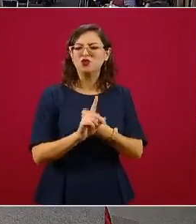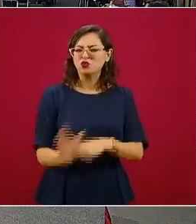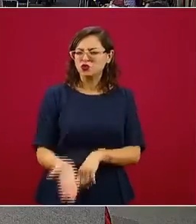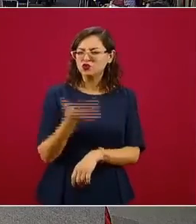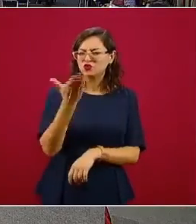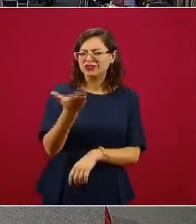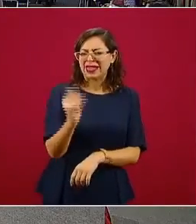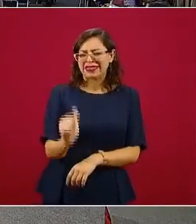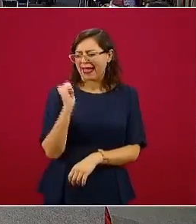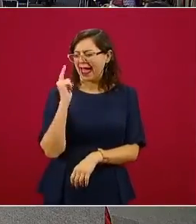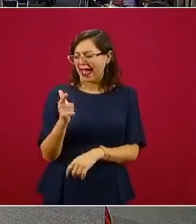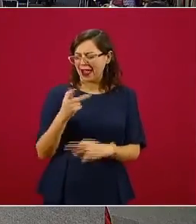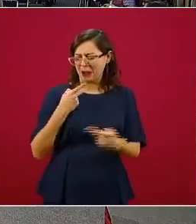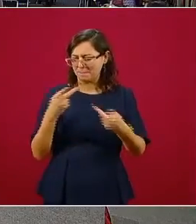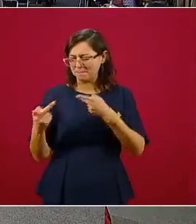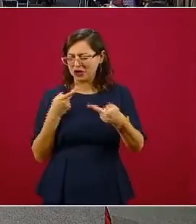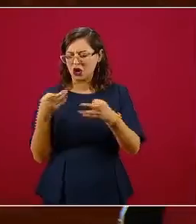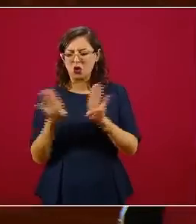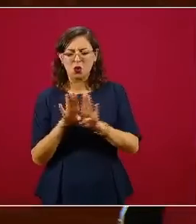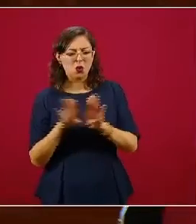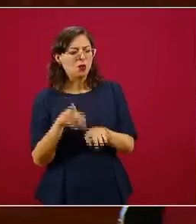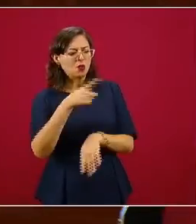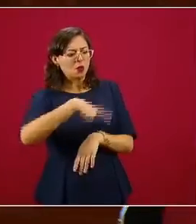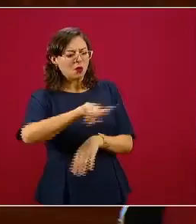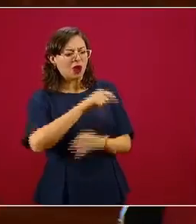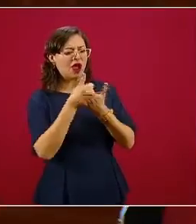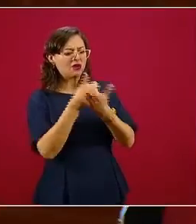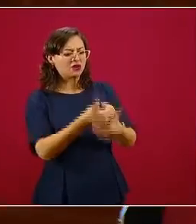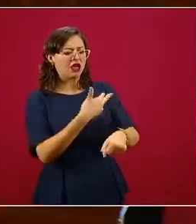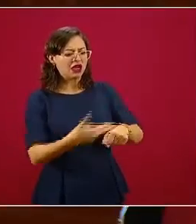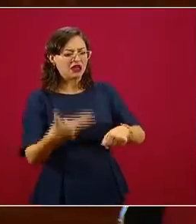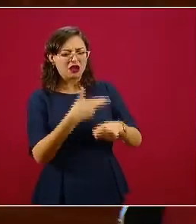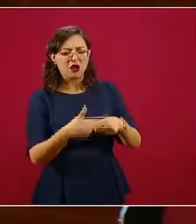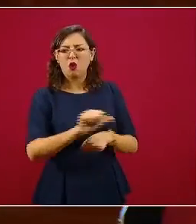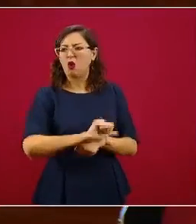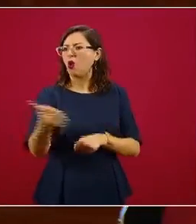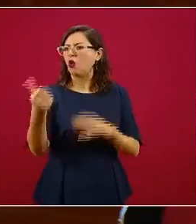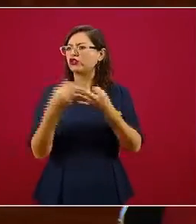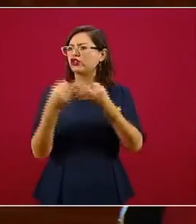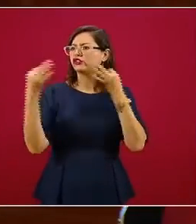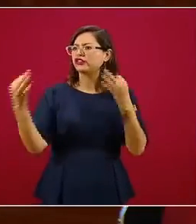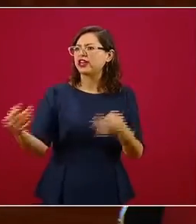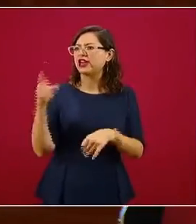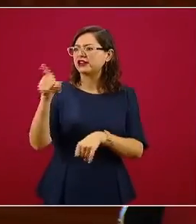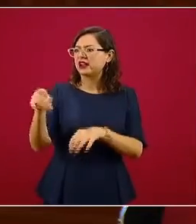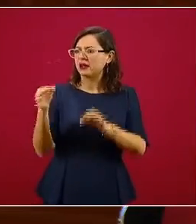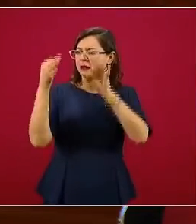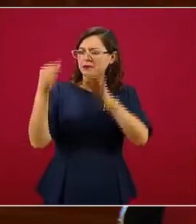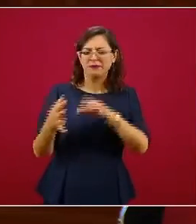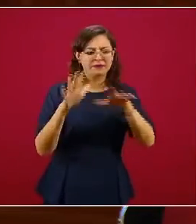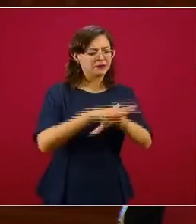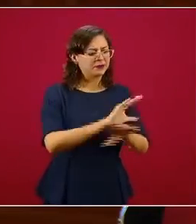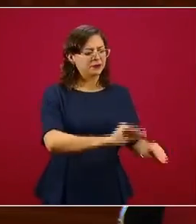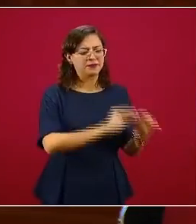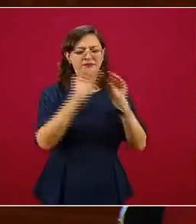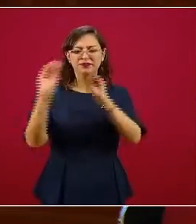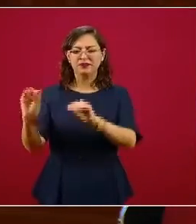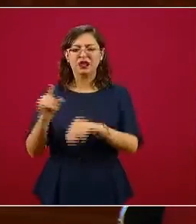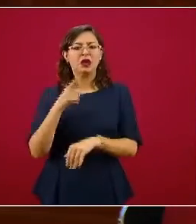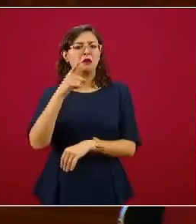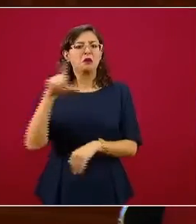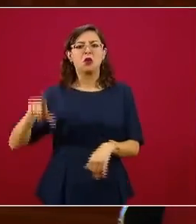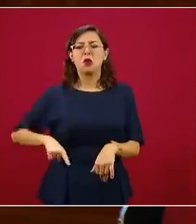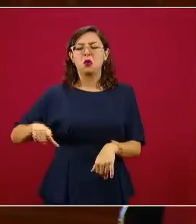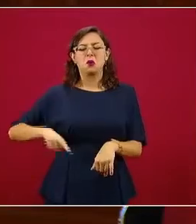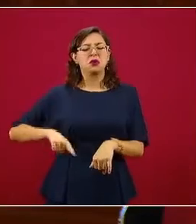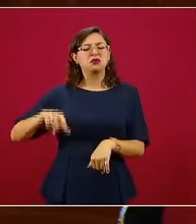algún plan de regularizar algún predio para estas personas. El gobierno del estado, que está ahorita ya de plano, tampoco